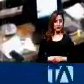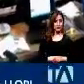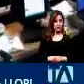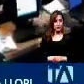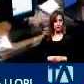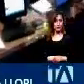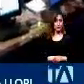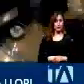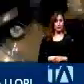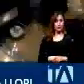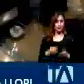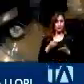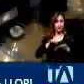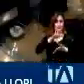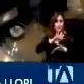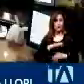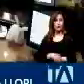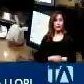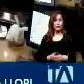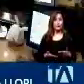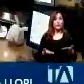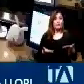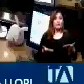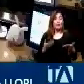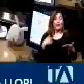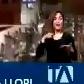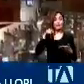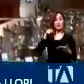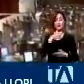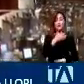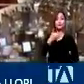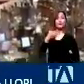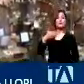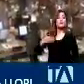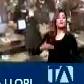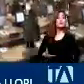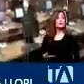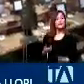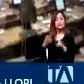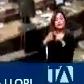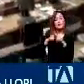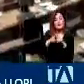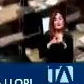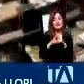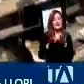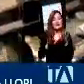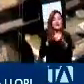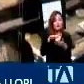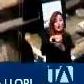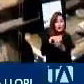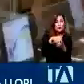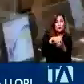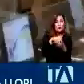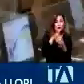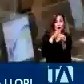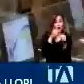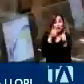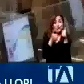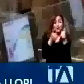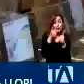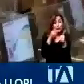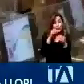pasa a Liz y amigos en la Asamblea Nacional. Mientras tanto, en el Ejecutivo empiezan ya a tener sospechas de lo que se buscaría al